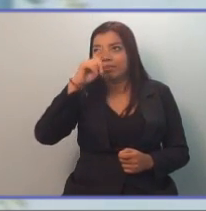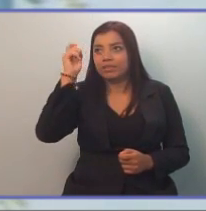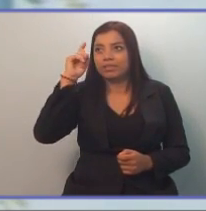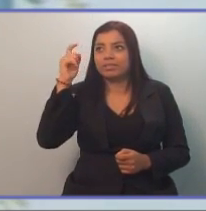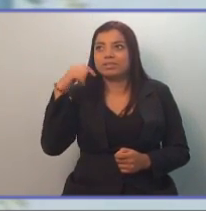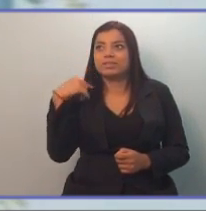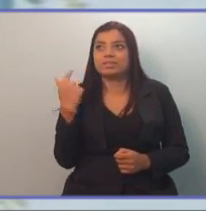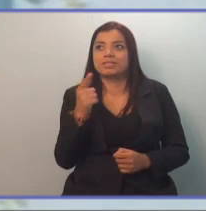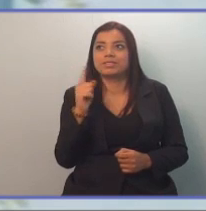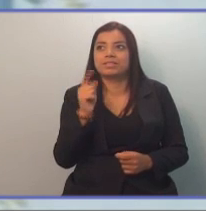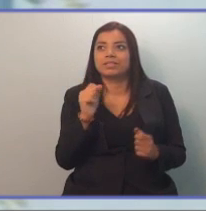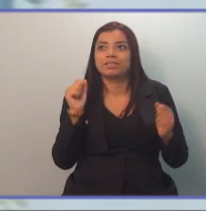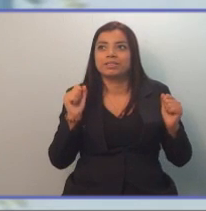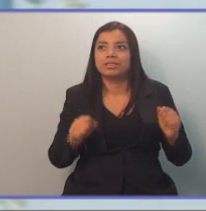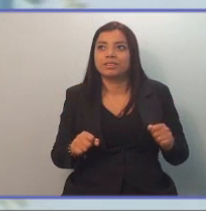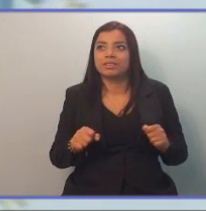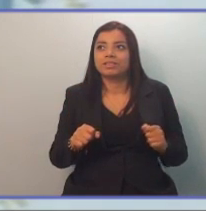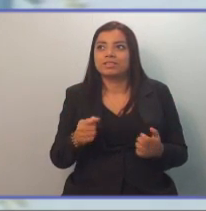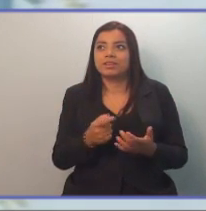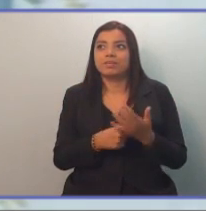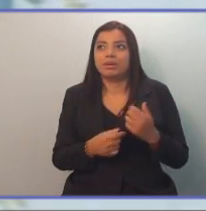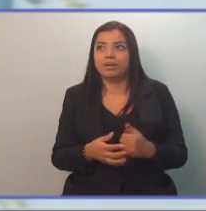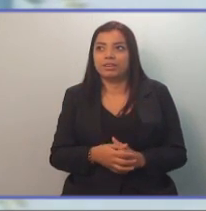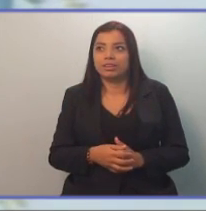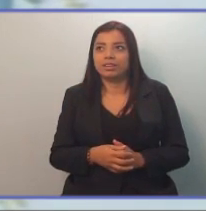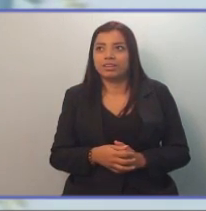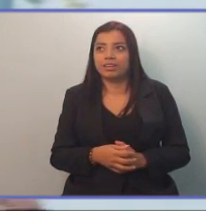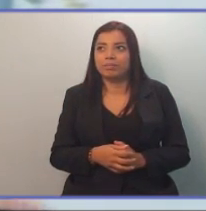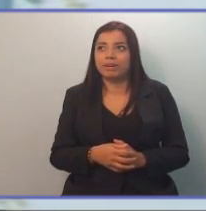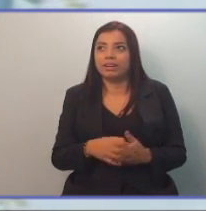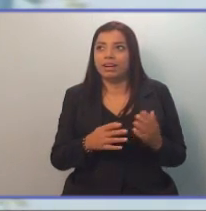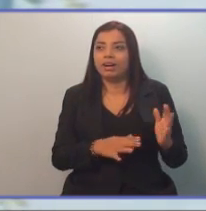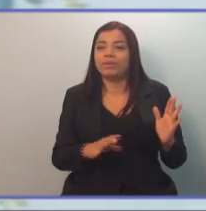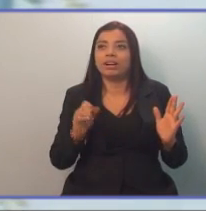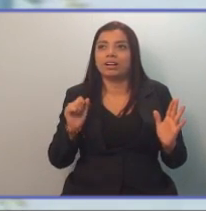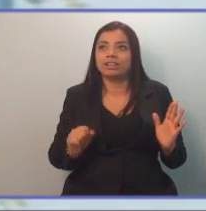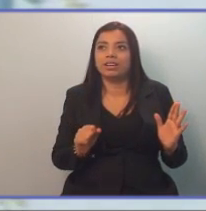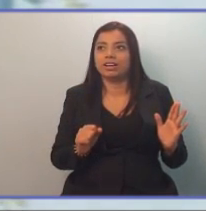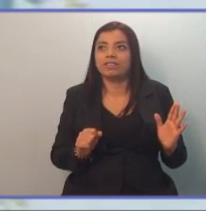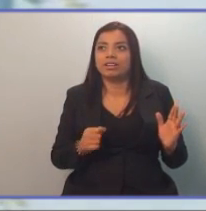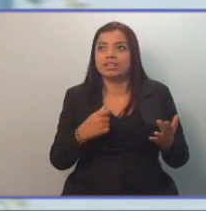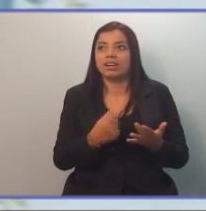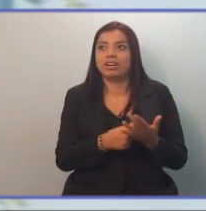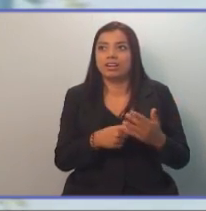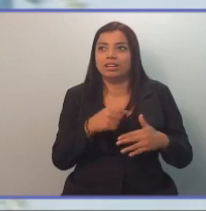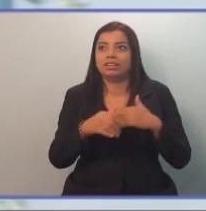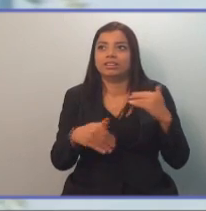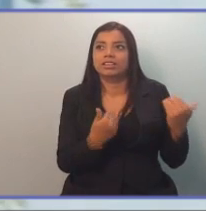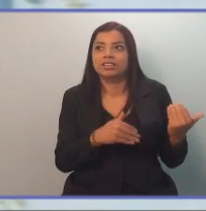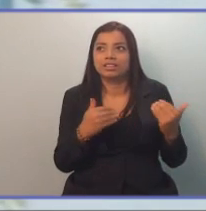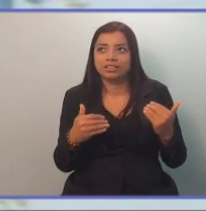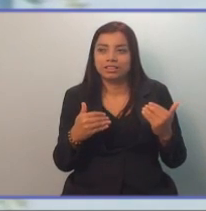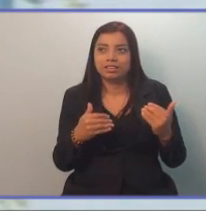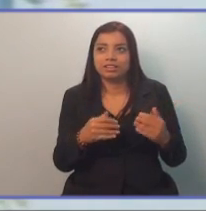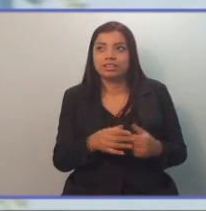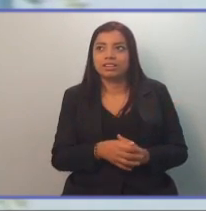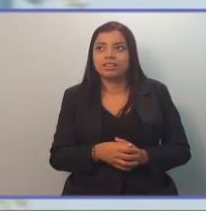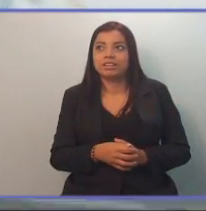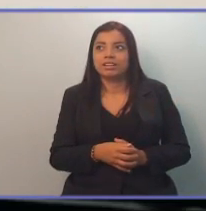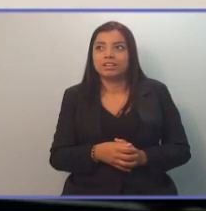que no podríamos convertirlo en juzgado de primera instancia, pero sí podríamos apoyar a aquellos lugares donde hay sobrecarga laboral.